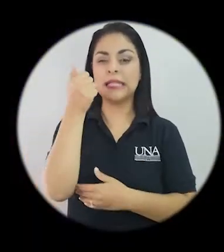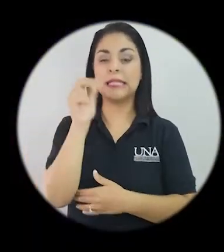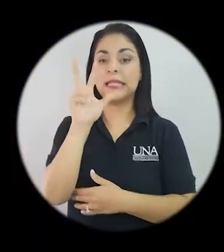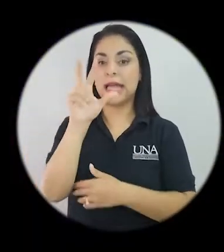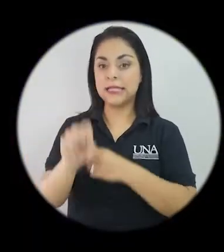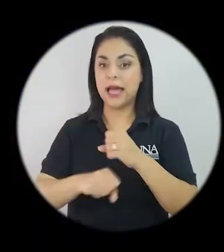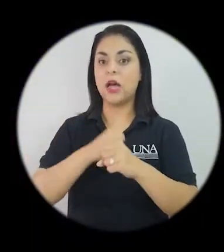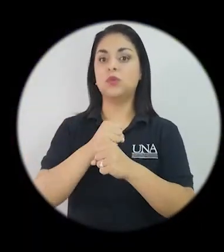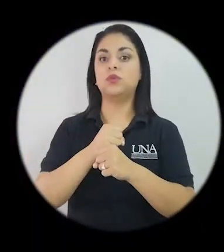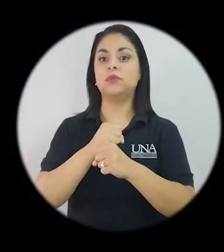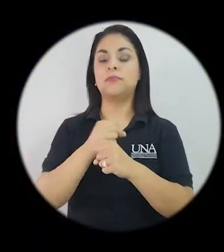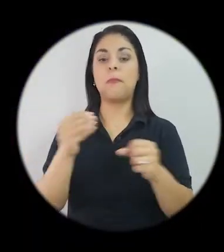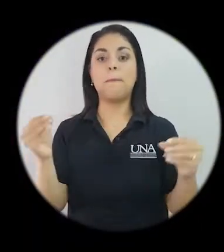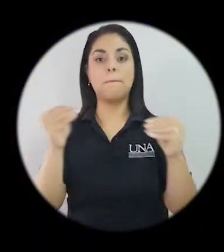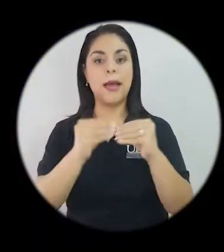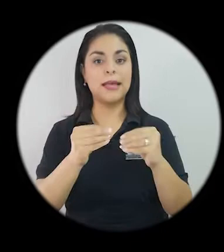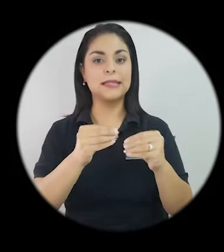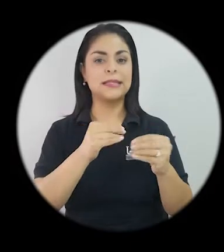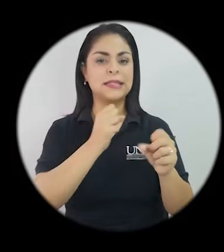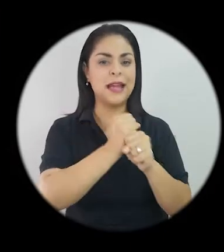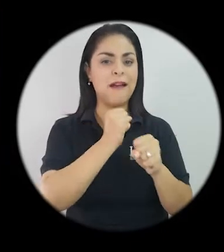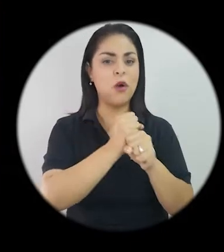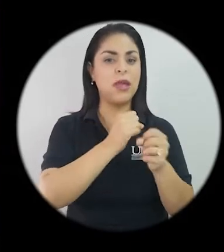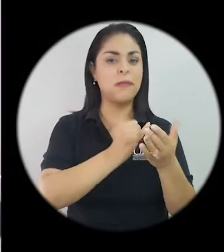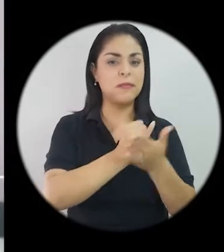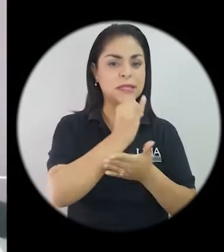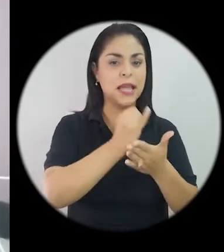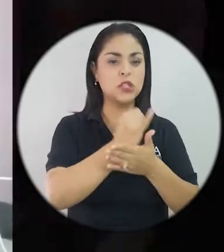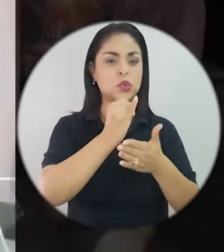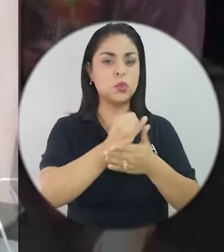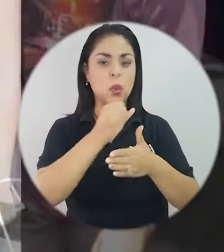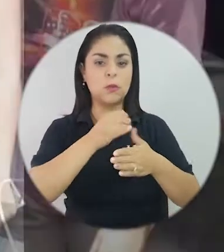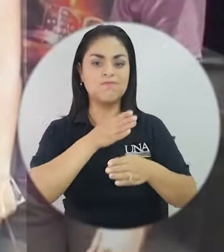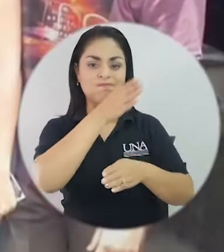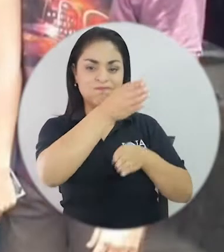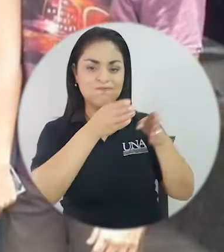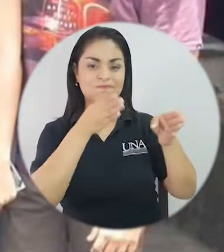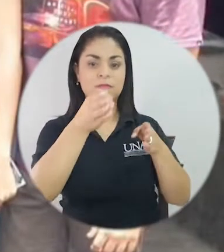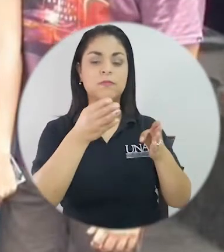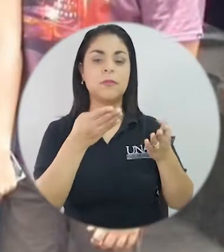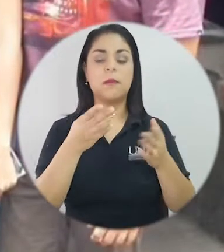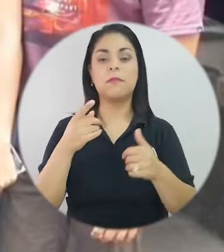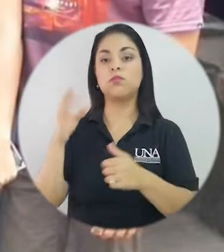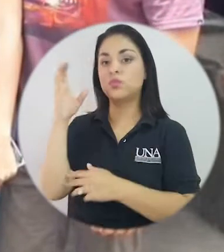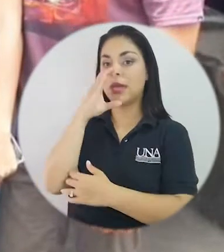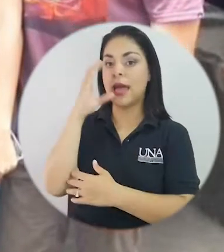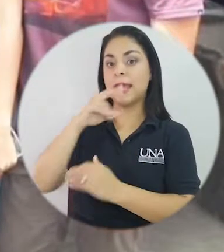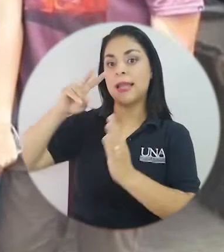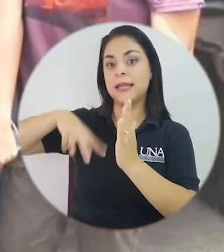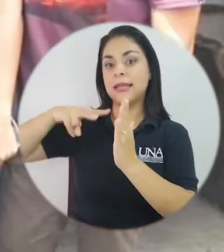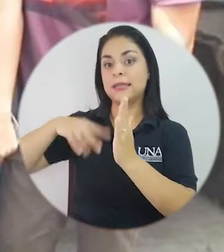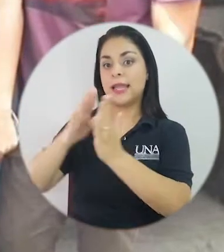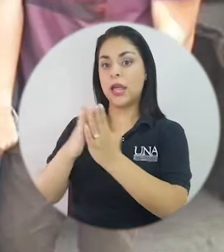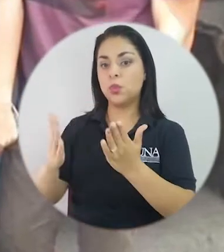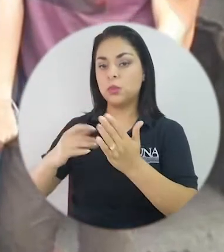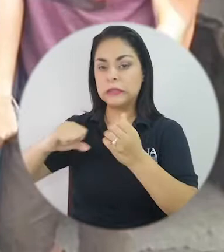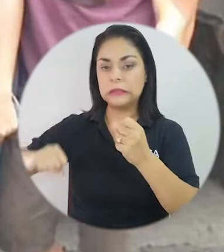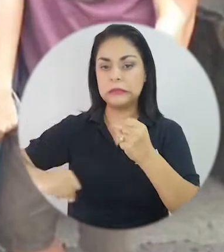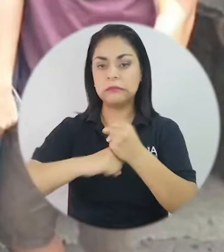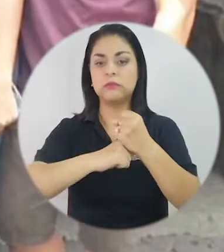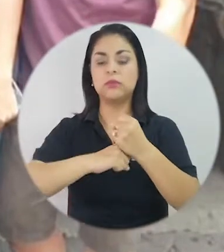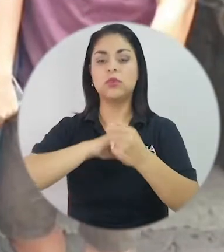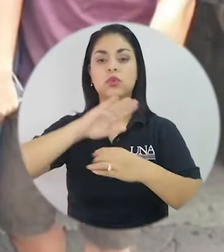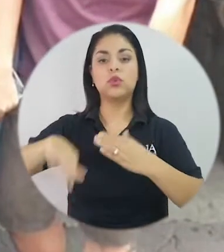Fue un proceso de casi 3 años, más que trabajo de investigación en campo, fue buscar literatura que